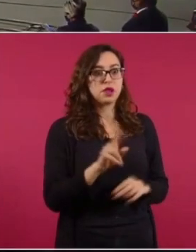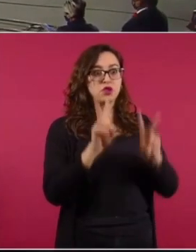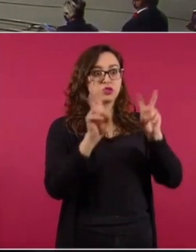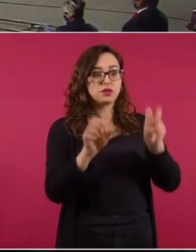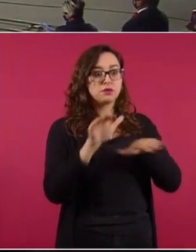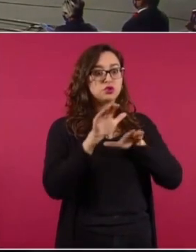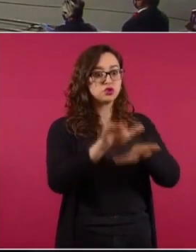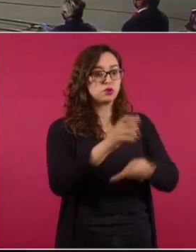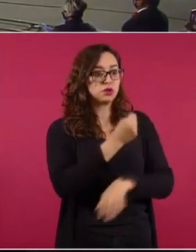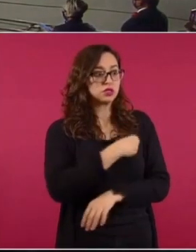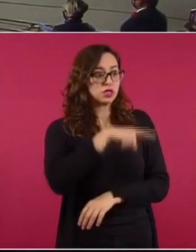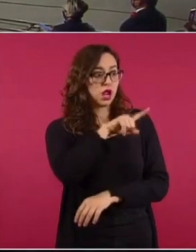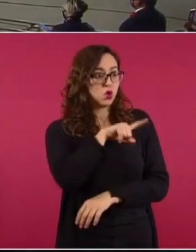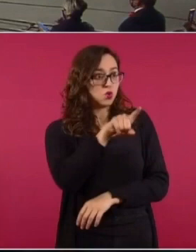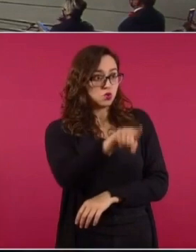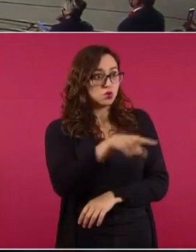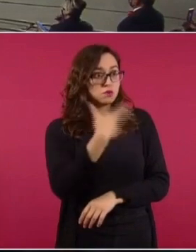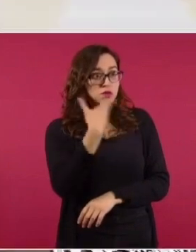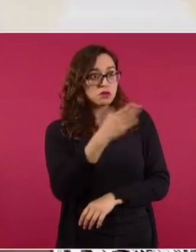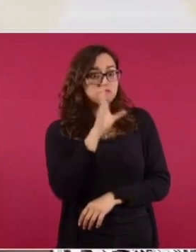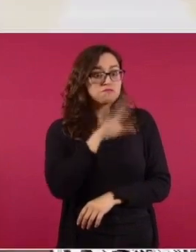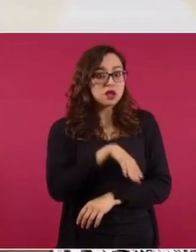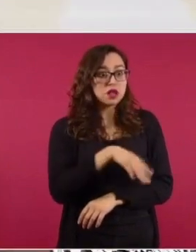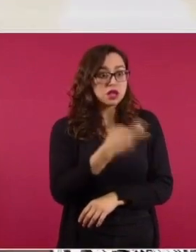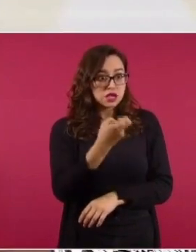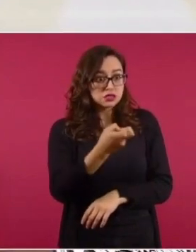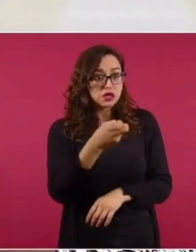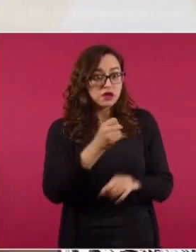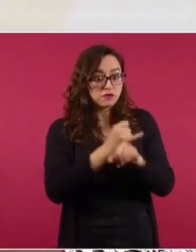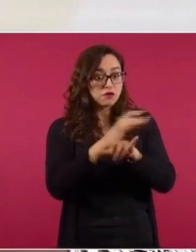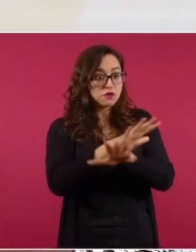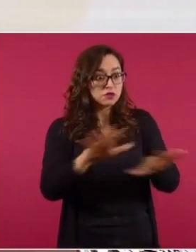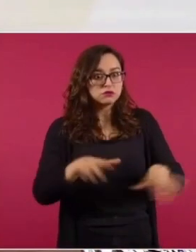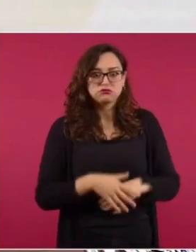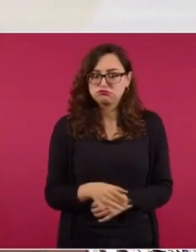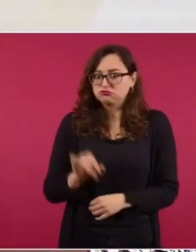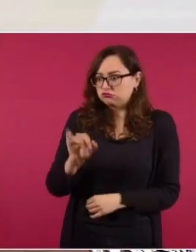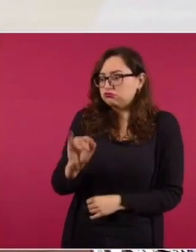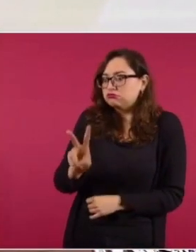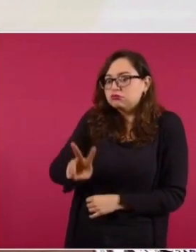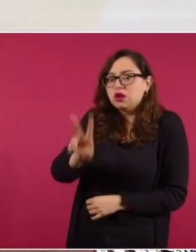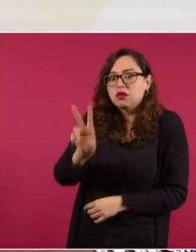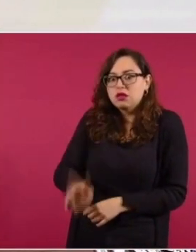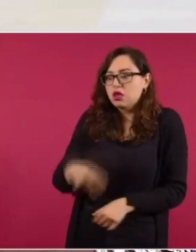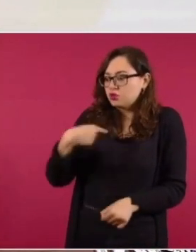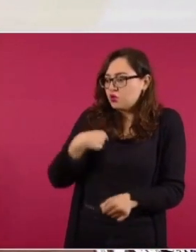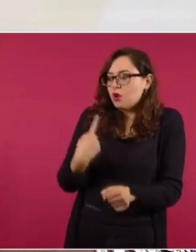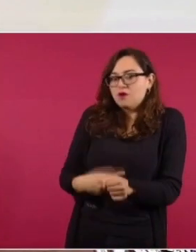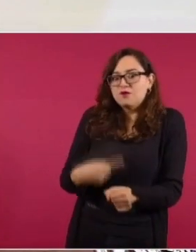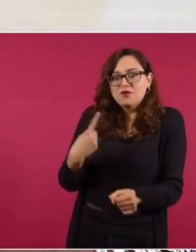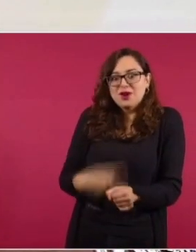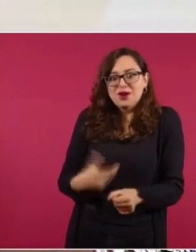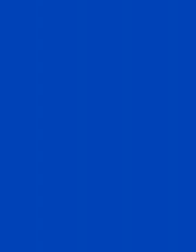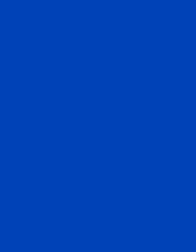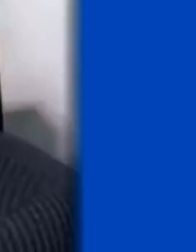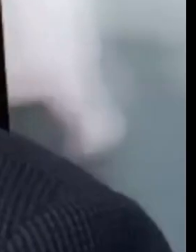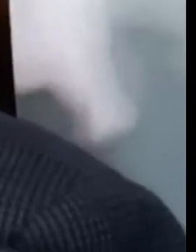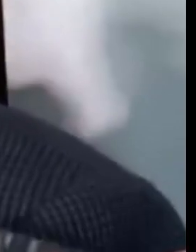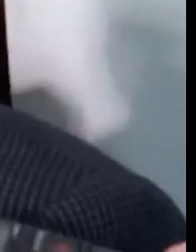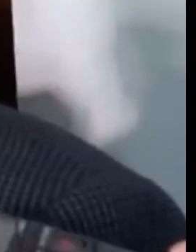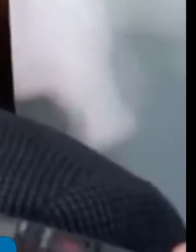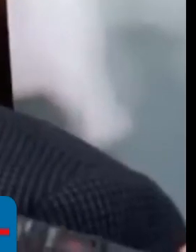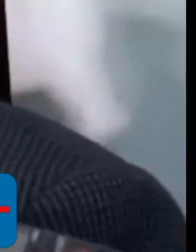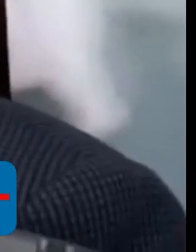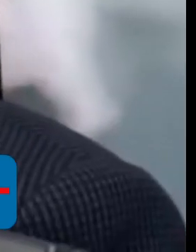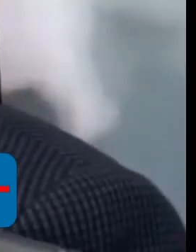o no? Sí, son ciertos. Sí, yo estoy enfermo, tengo varios padecimientos. Después